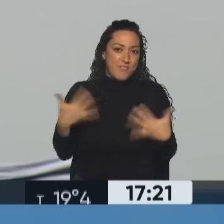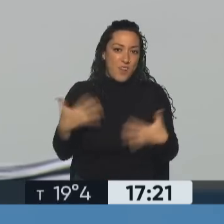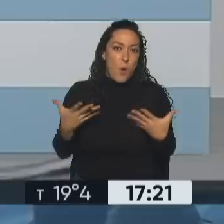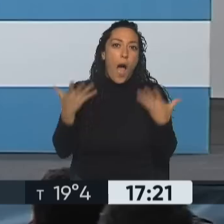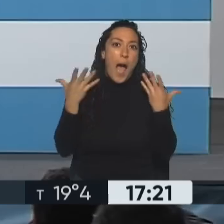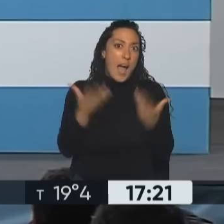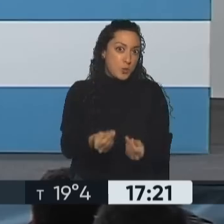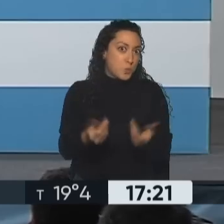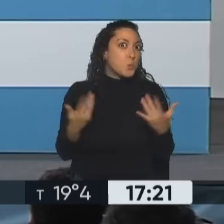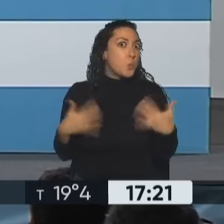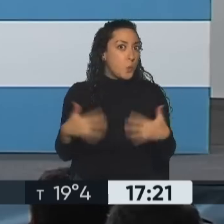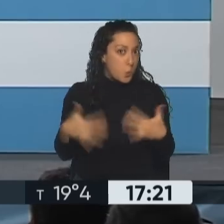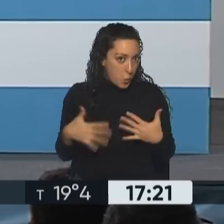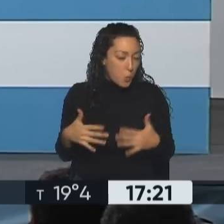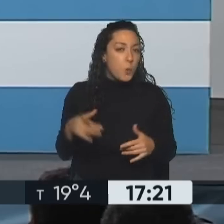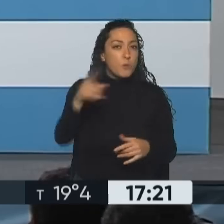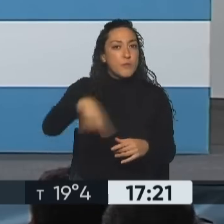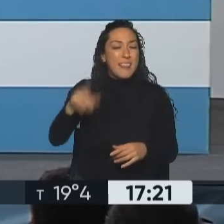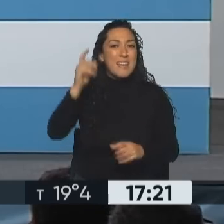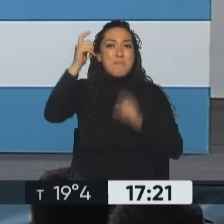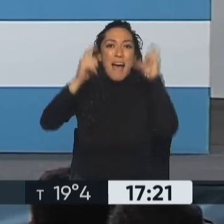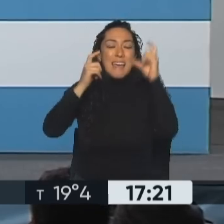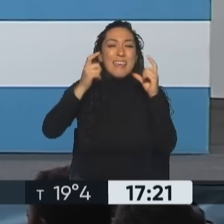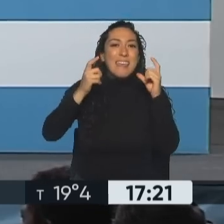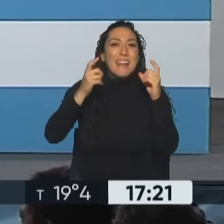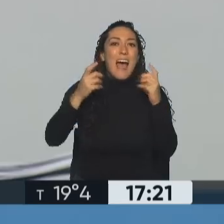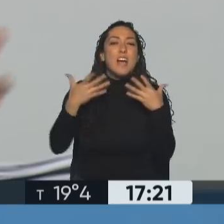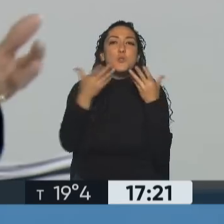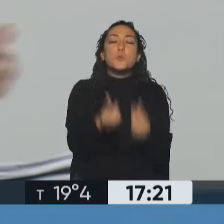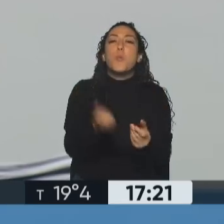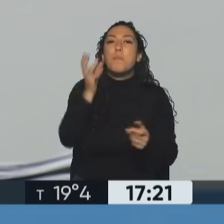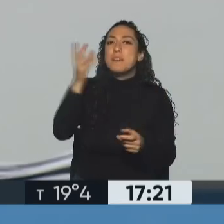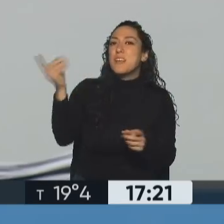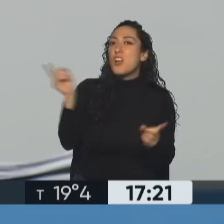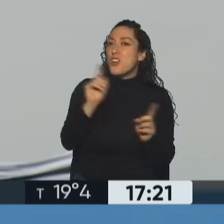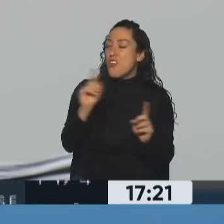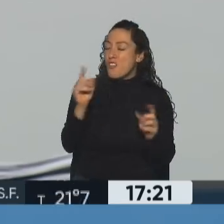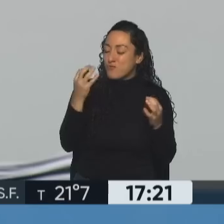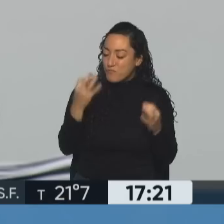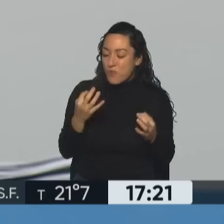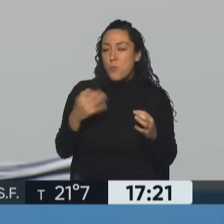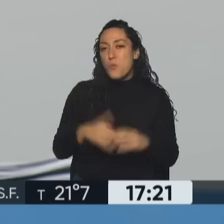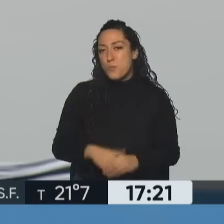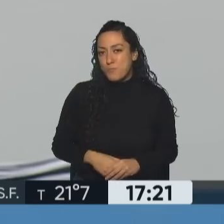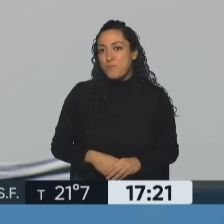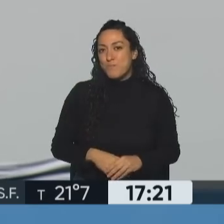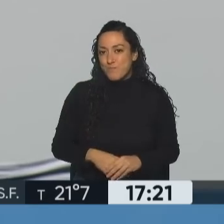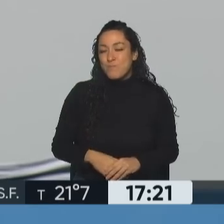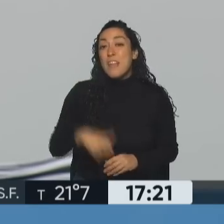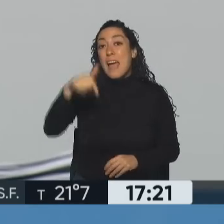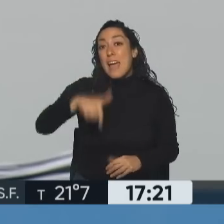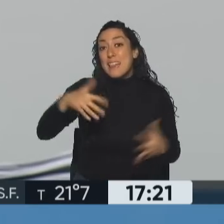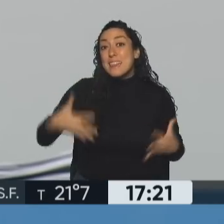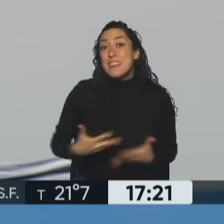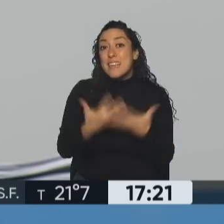Ayuda un montón, no se animan cuánto, no se imaginan cuánto. Y bueno, y la verdad que este